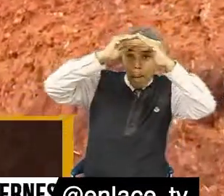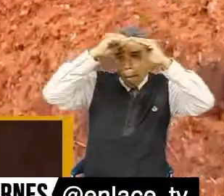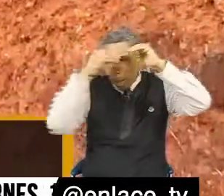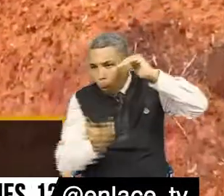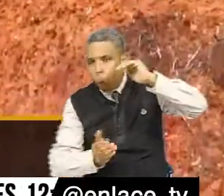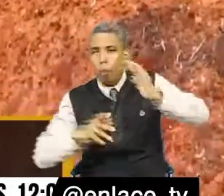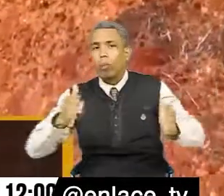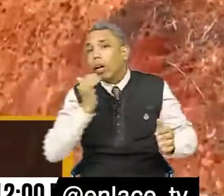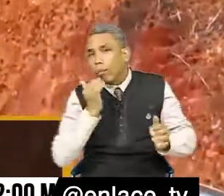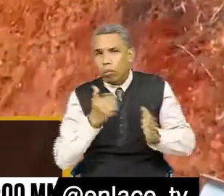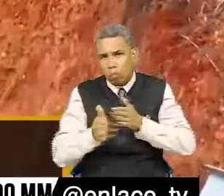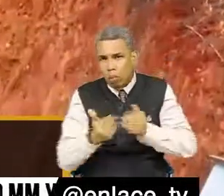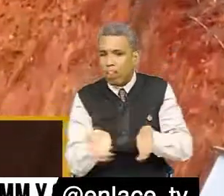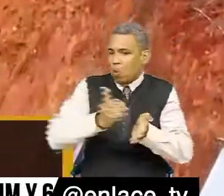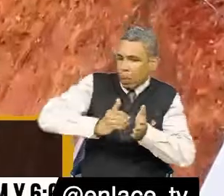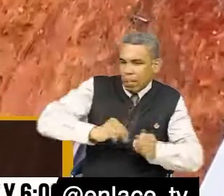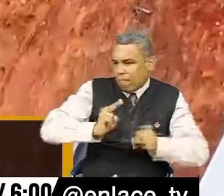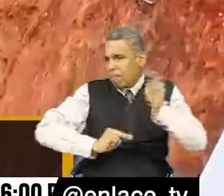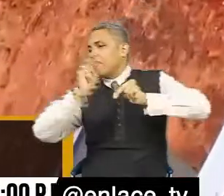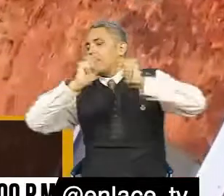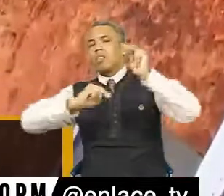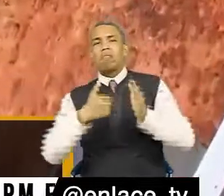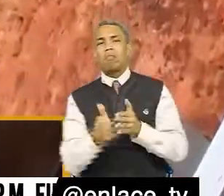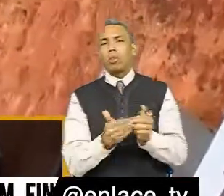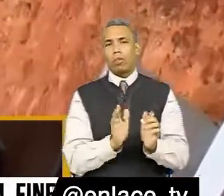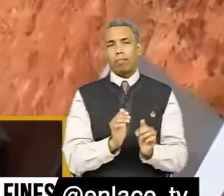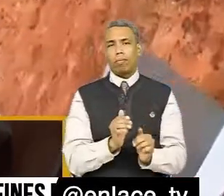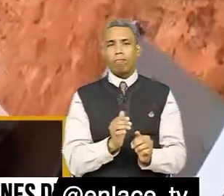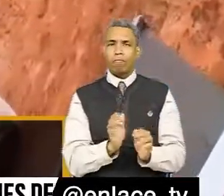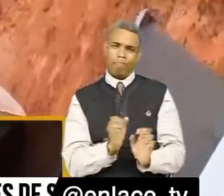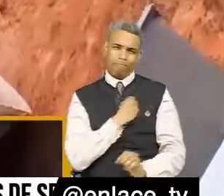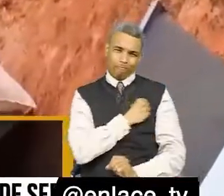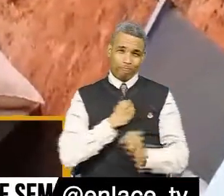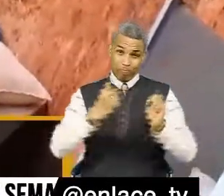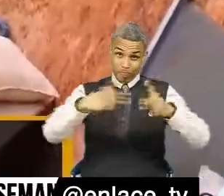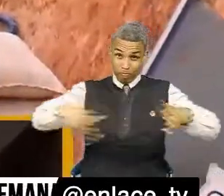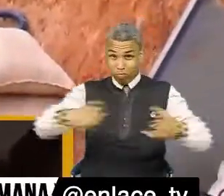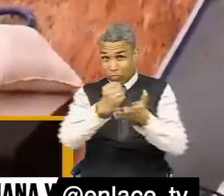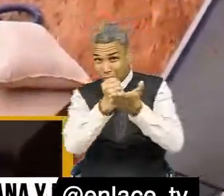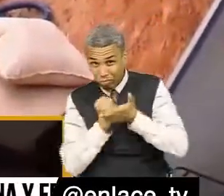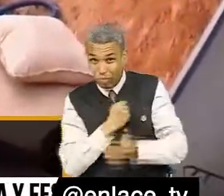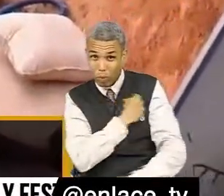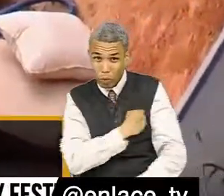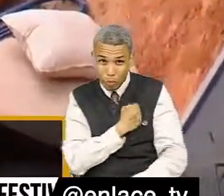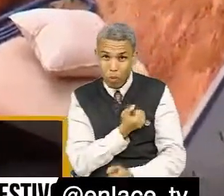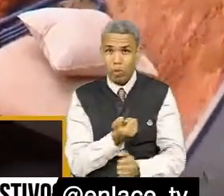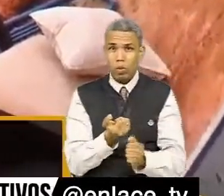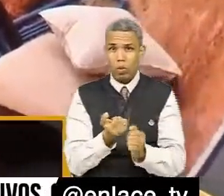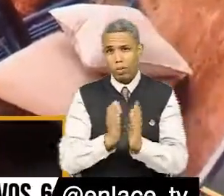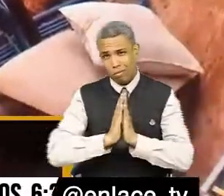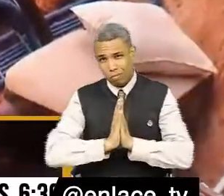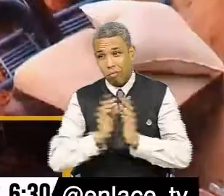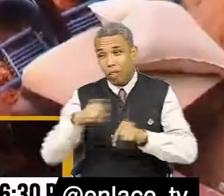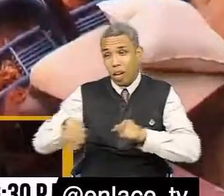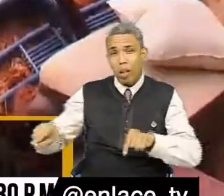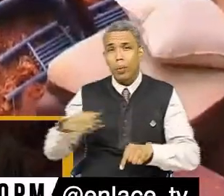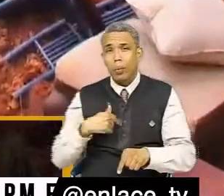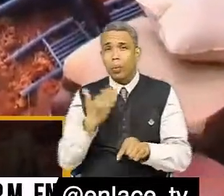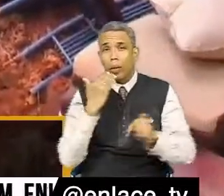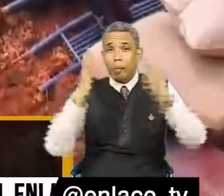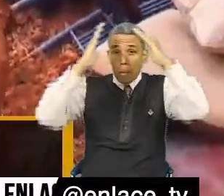pedirle a los medios ayudan a las gentes que nos puedan colaborar para las personas que han podido haber quedado